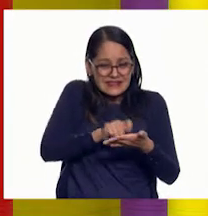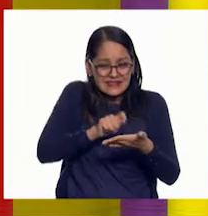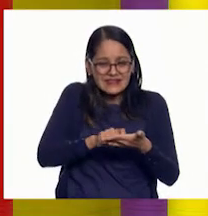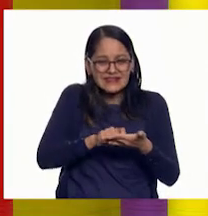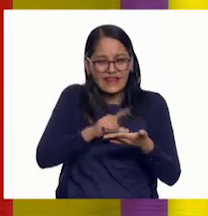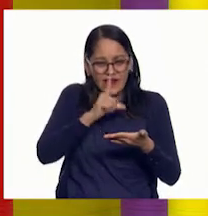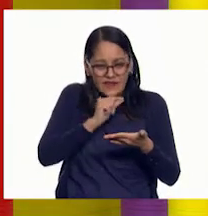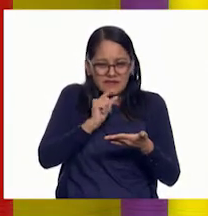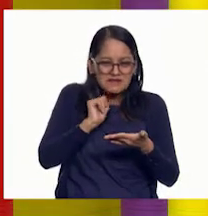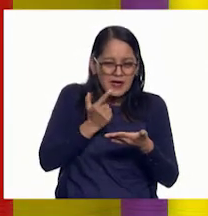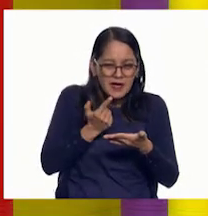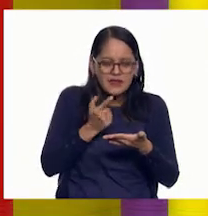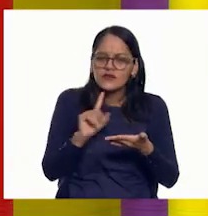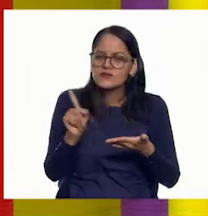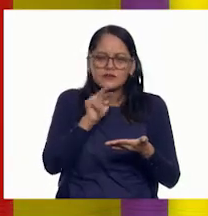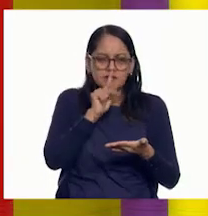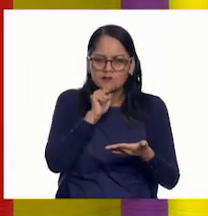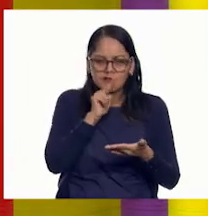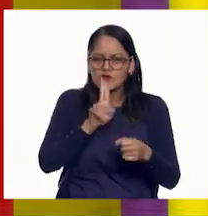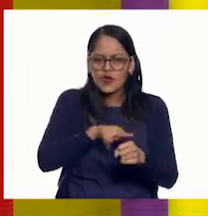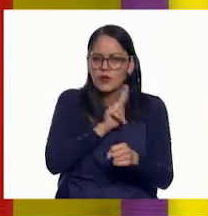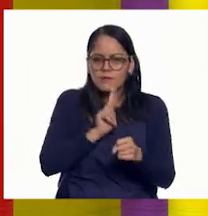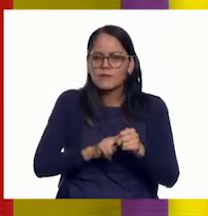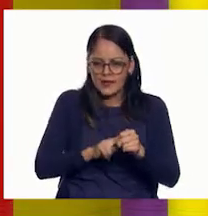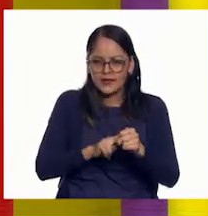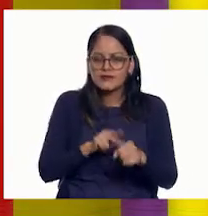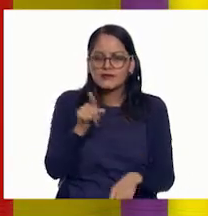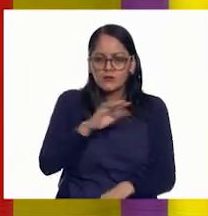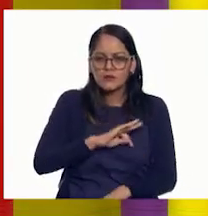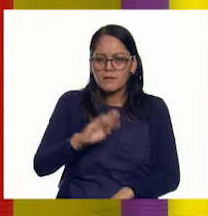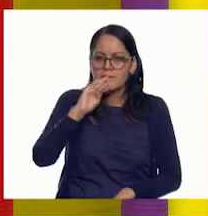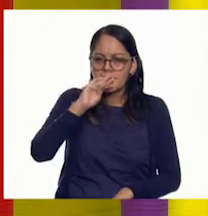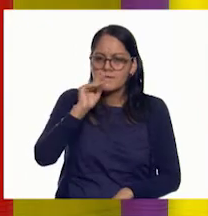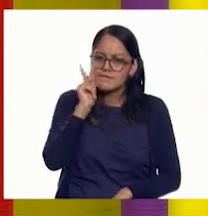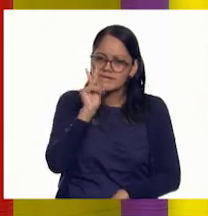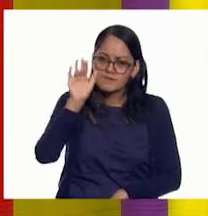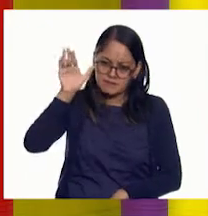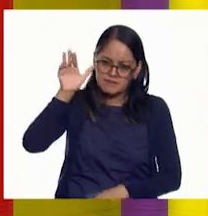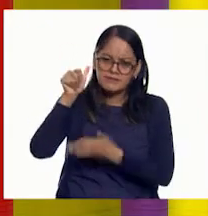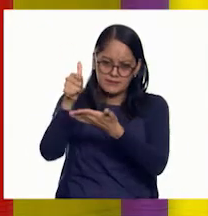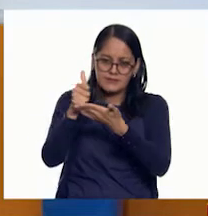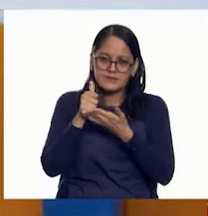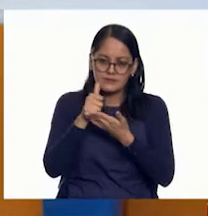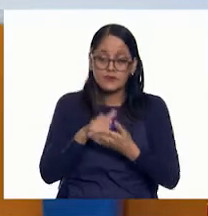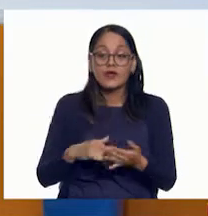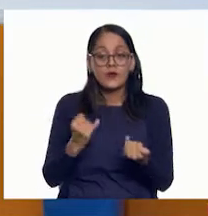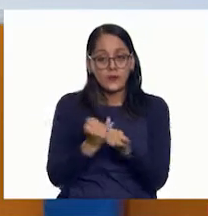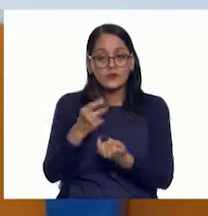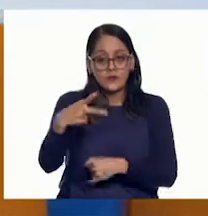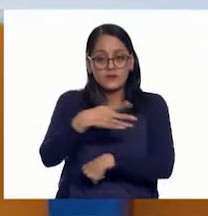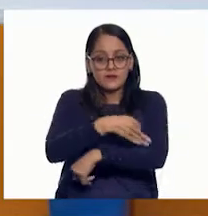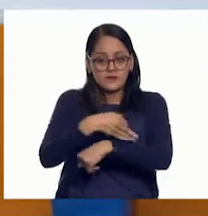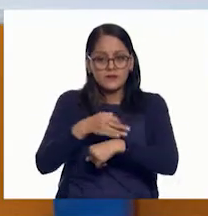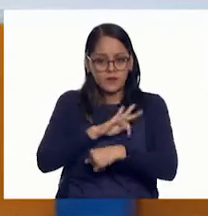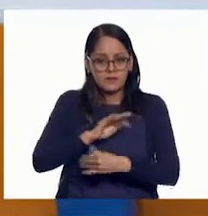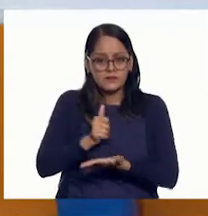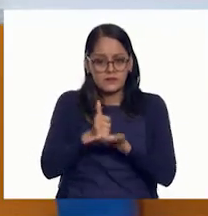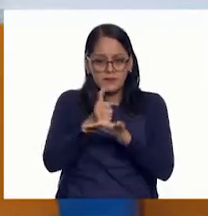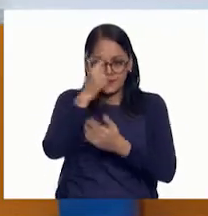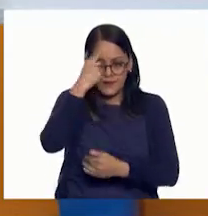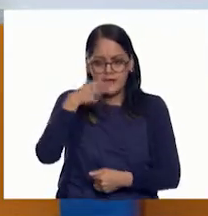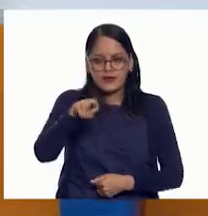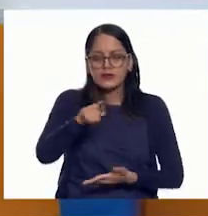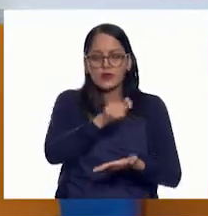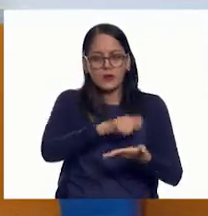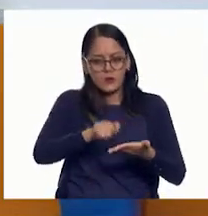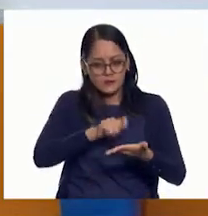poquito, no importa, eso es normal. Y pídanle ayuda a su mamá o a su papá. Así es, sus familiares les pueden apoyar para estar